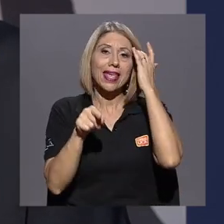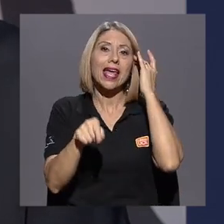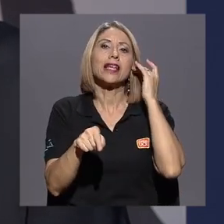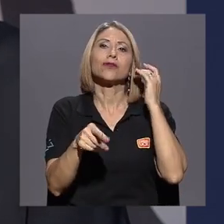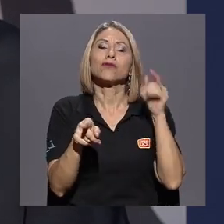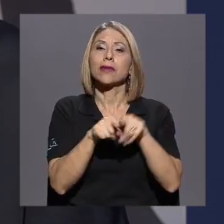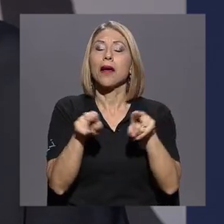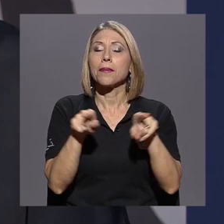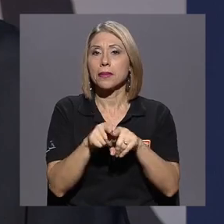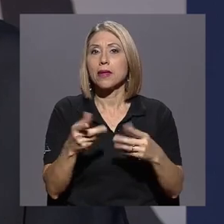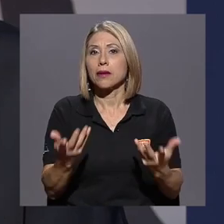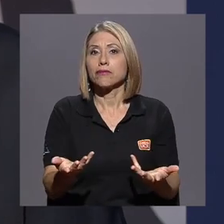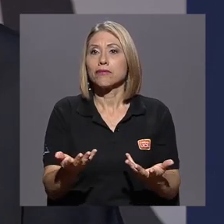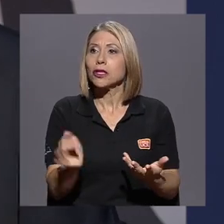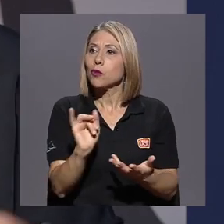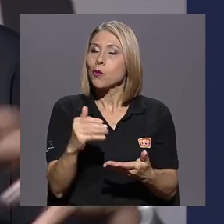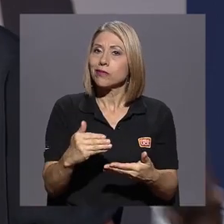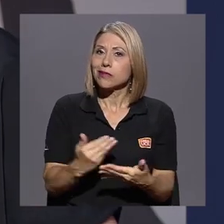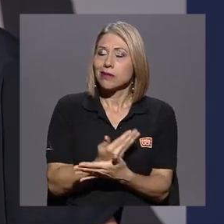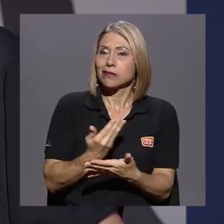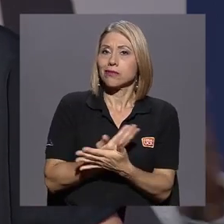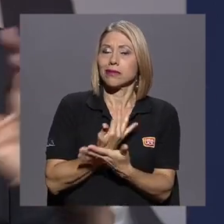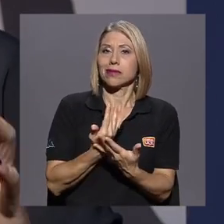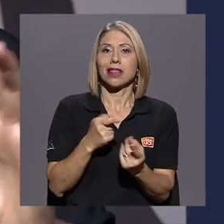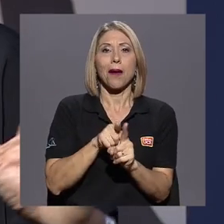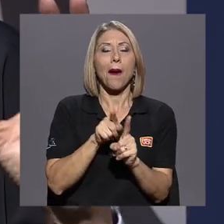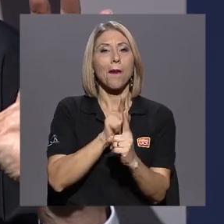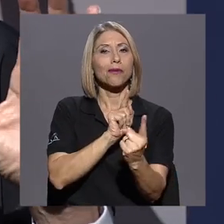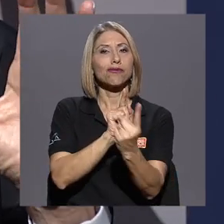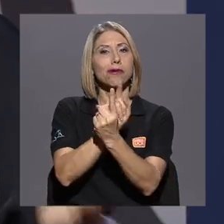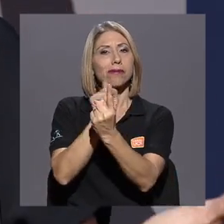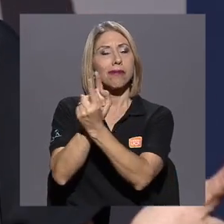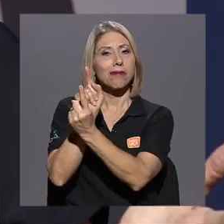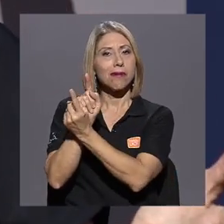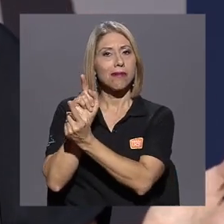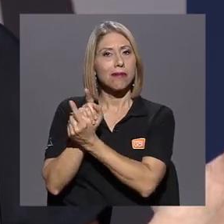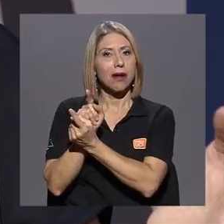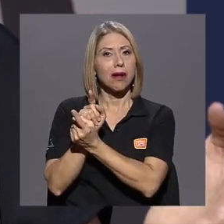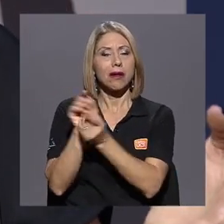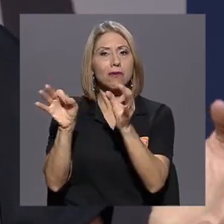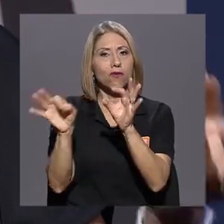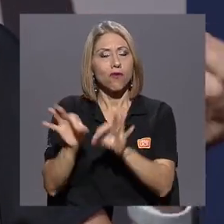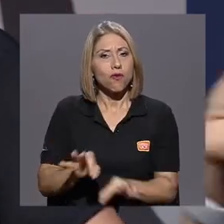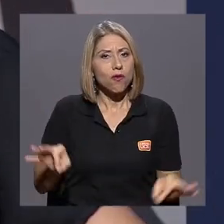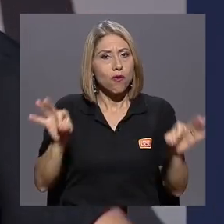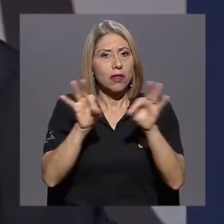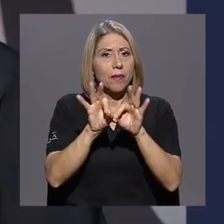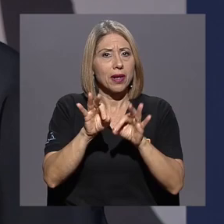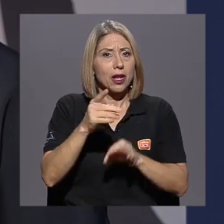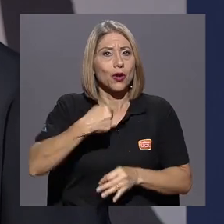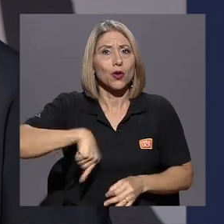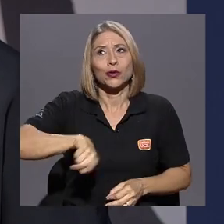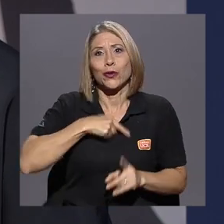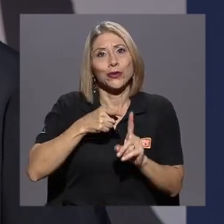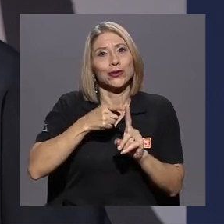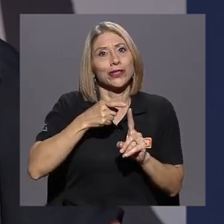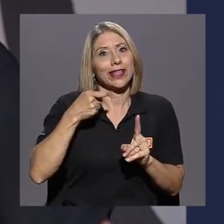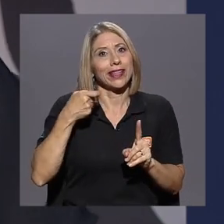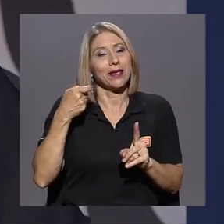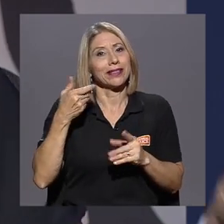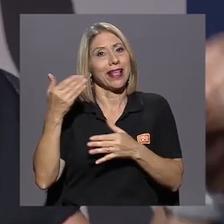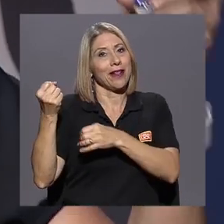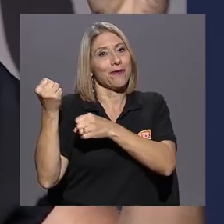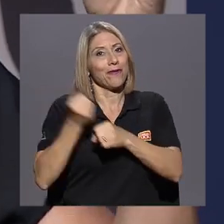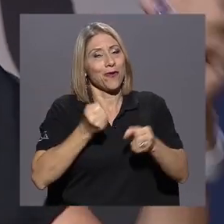un carácter también de renovación y encuentro, porque de ahí es fundamental, ¿verdad? Tenemos desde el fundador,